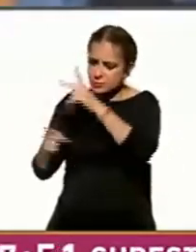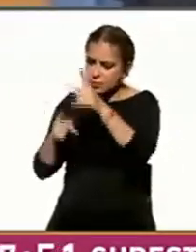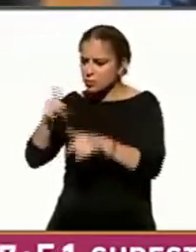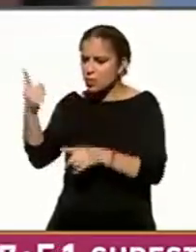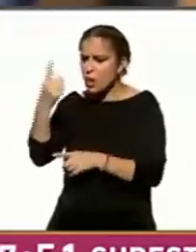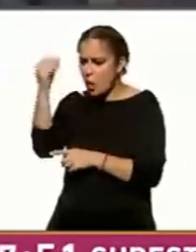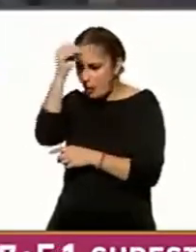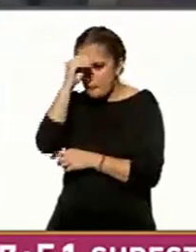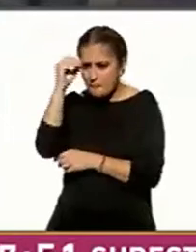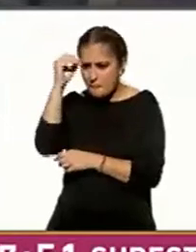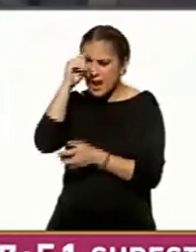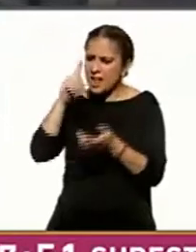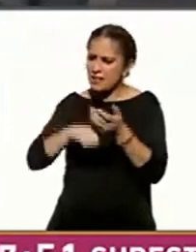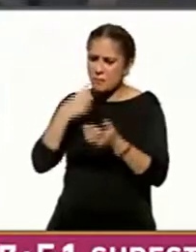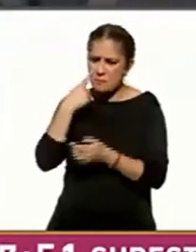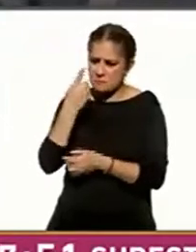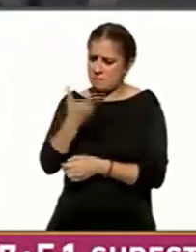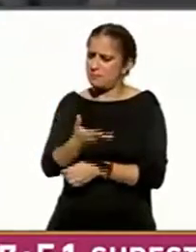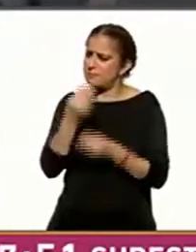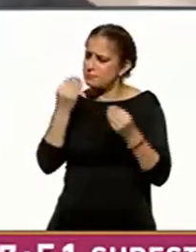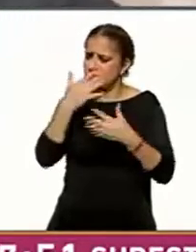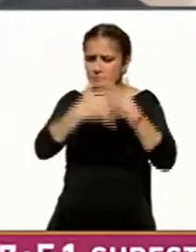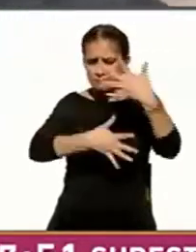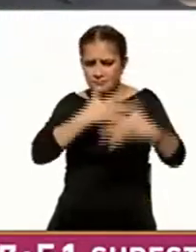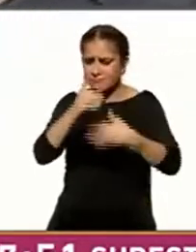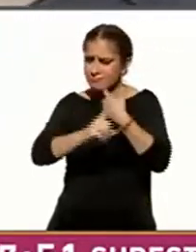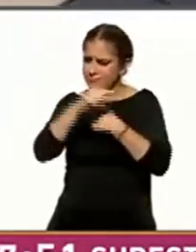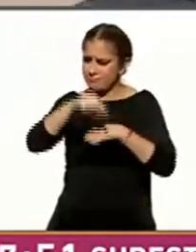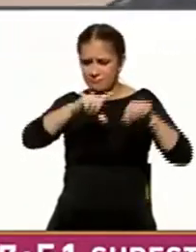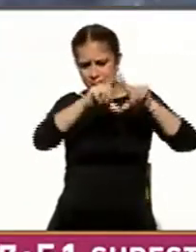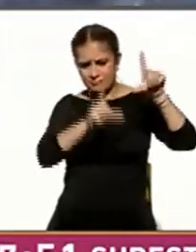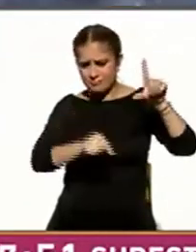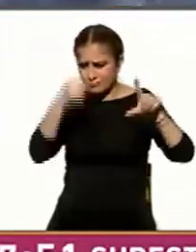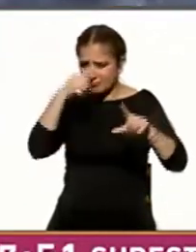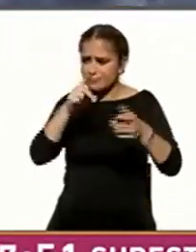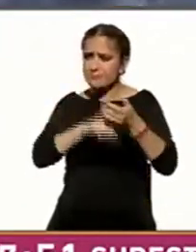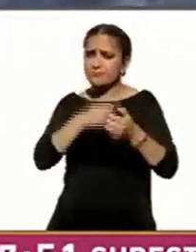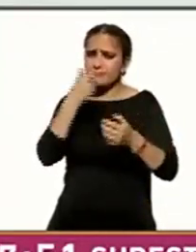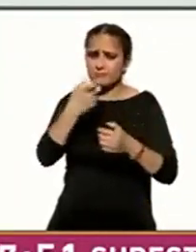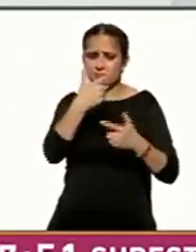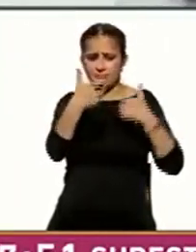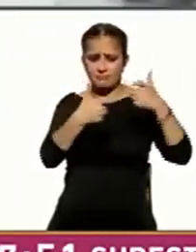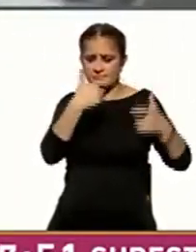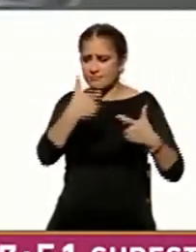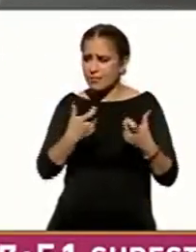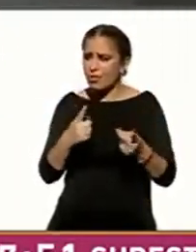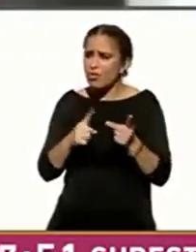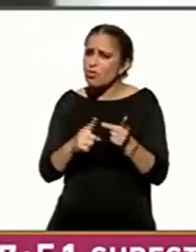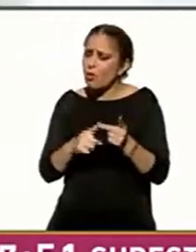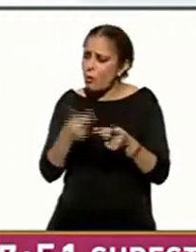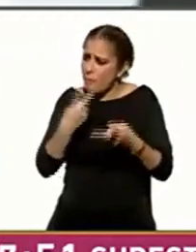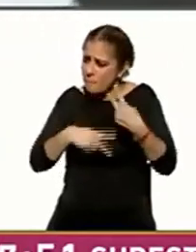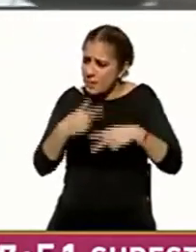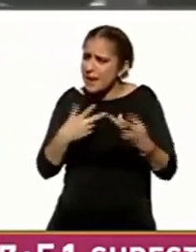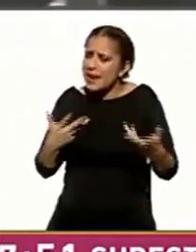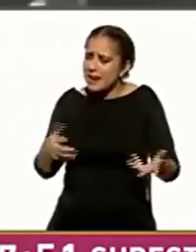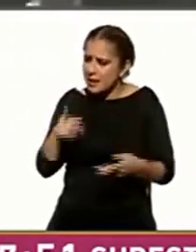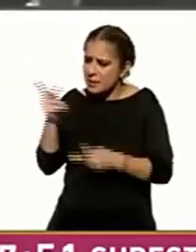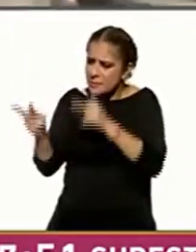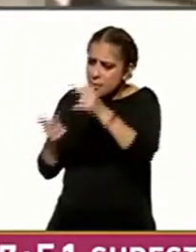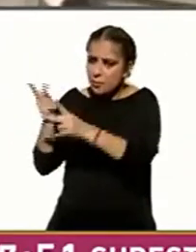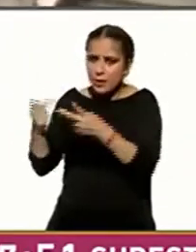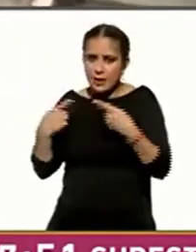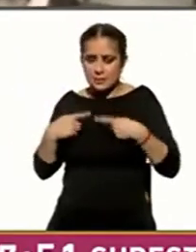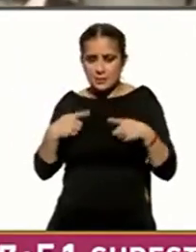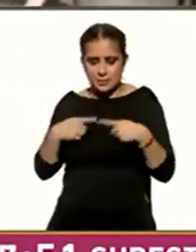no solamente de la violencia que hay en el país, sino del origen que pueda tener esta, y que también es